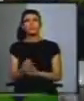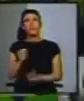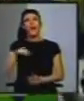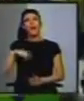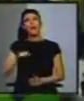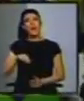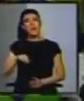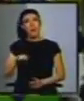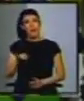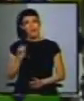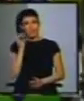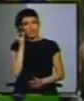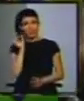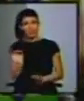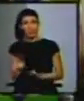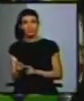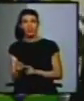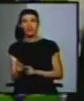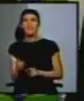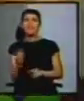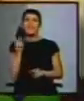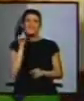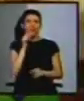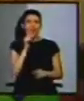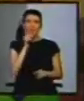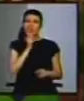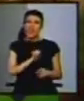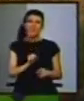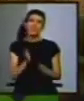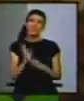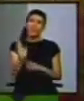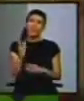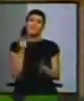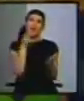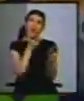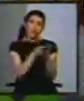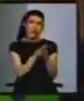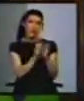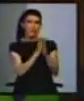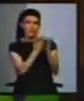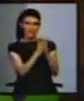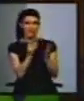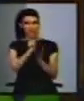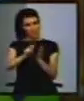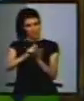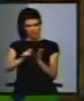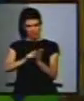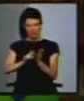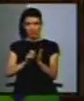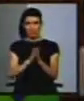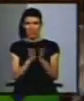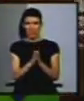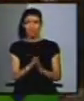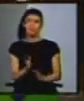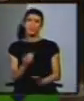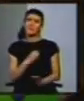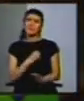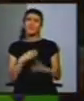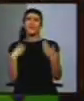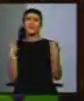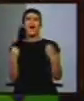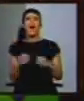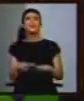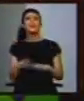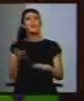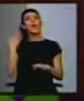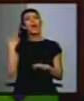las pocas personas que aún cada Navidad se da el tiempo para comprar, escribir y mandar tarjetas. Es una pena que se pierda ese